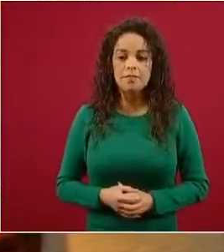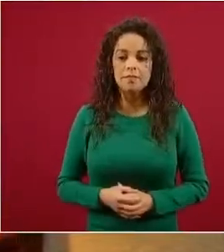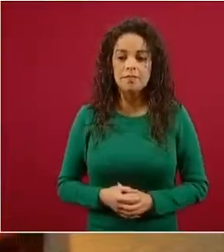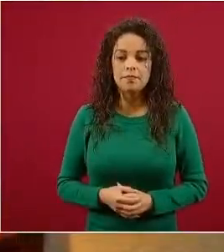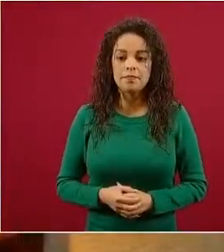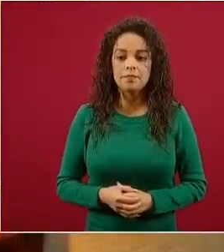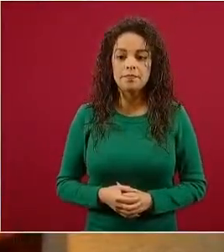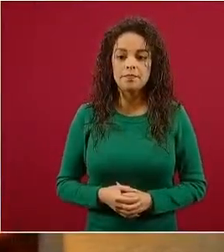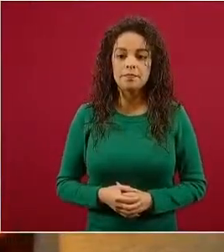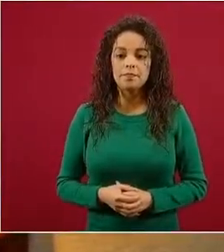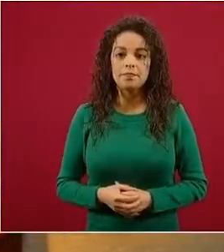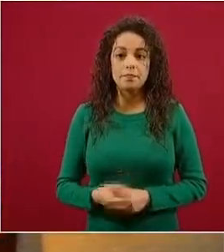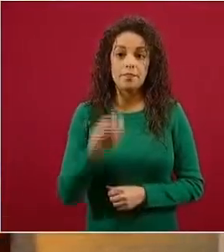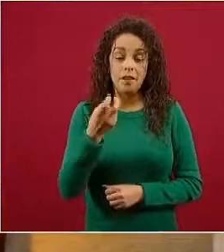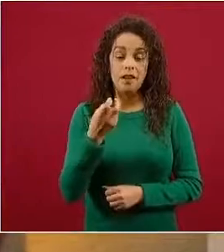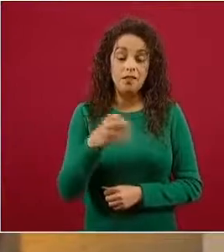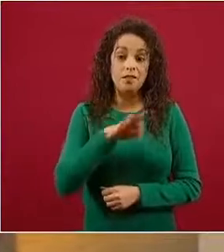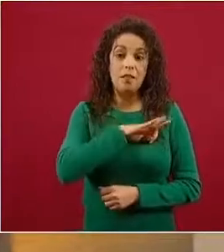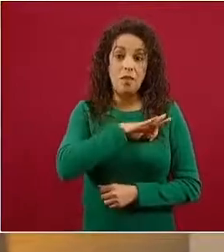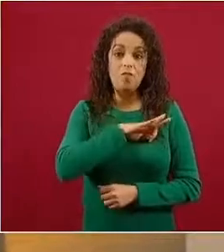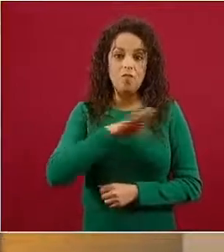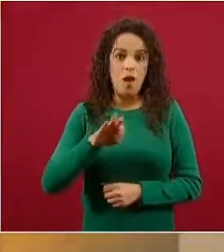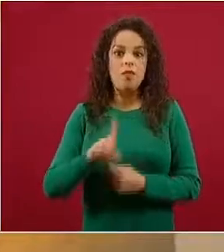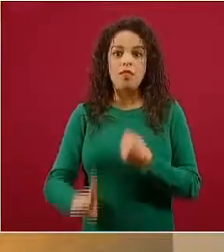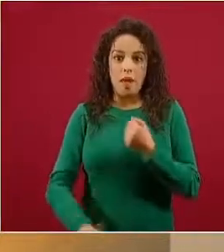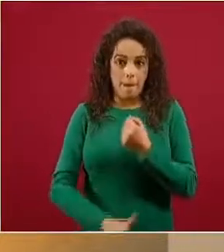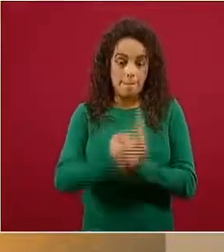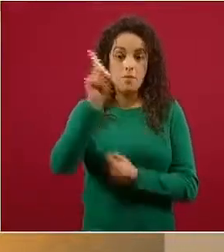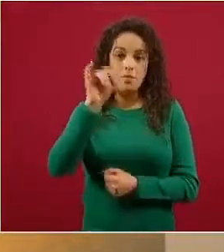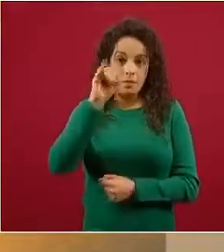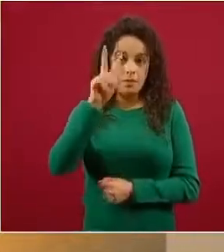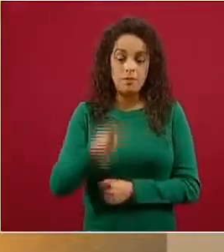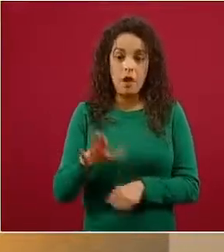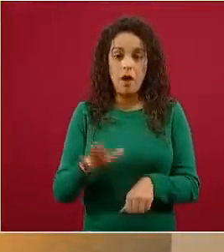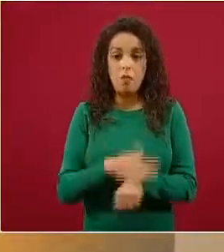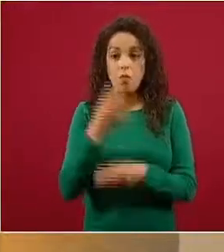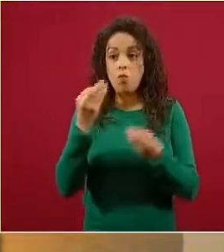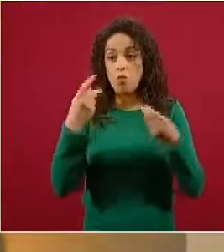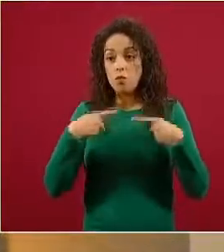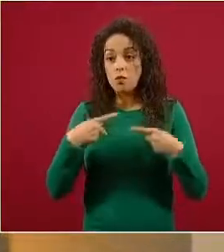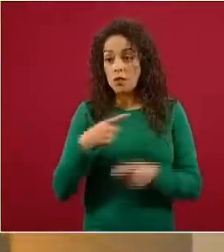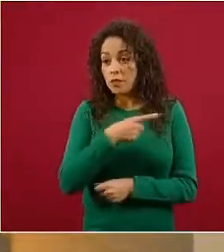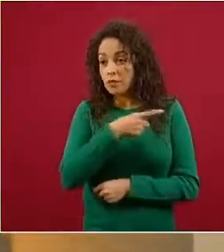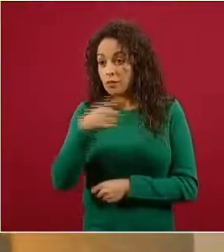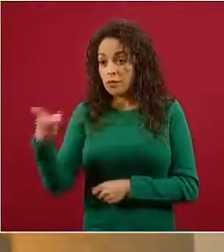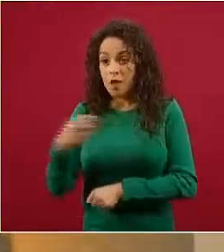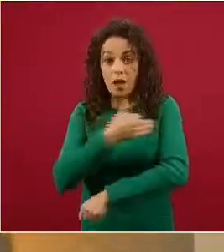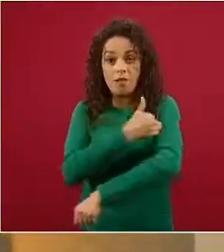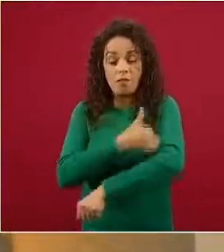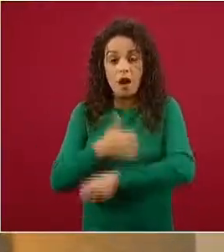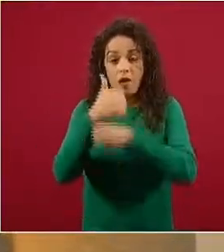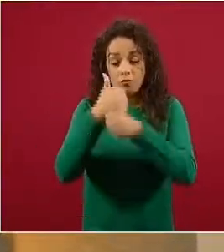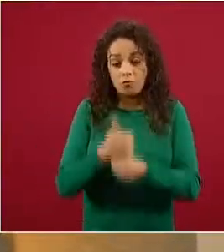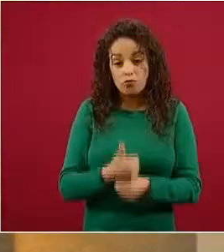embargo, es simplemente para entender cómo es este proceso. La que sigue, por favor.